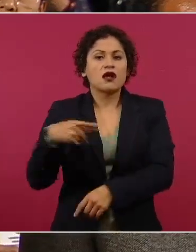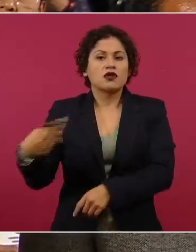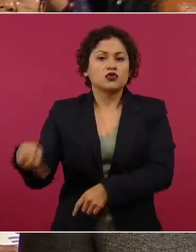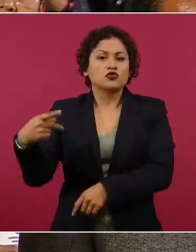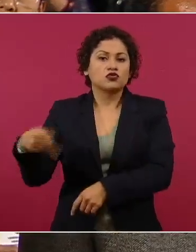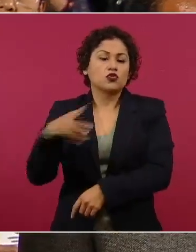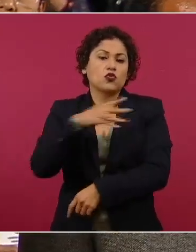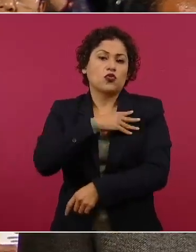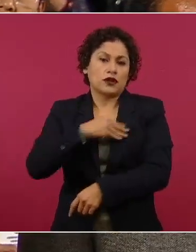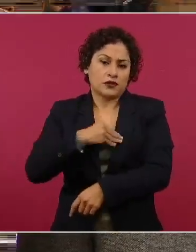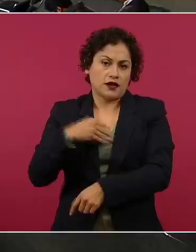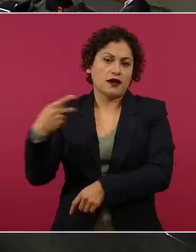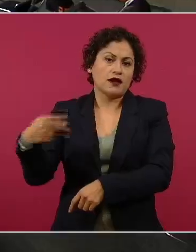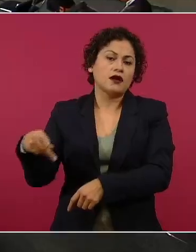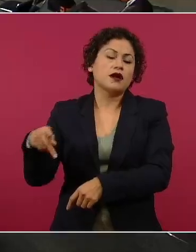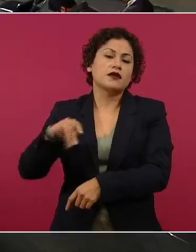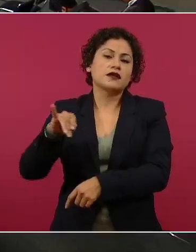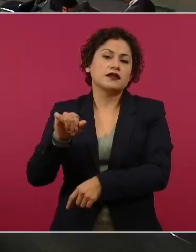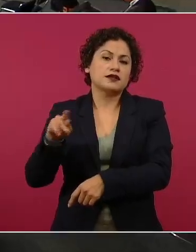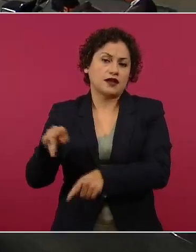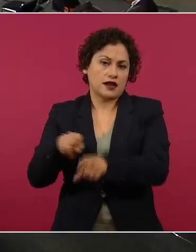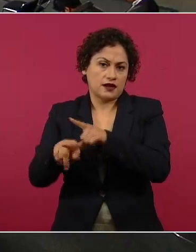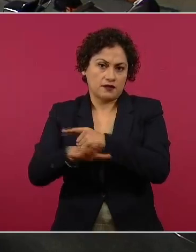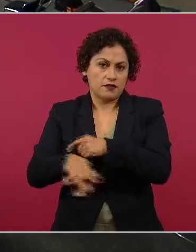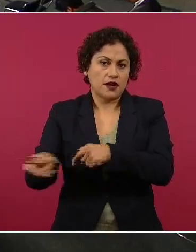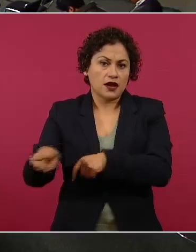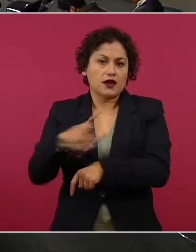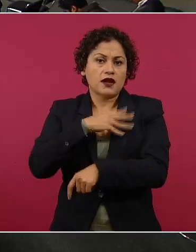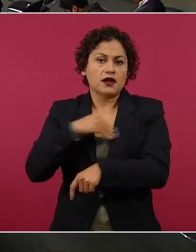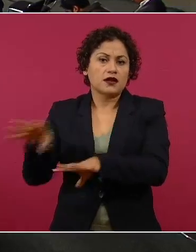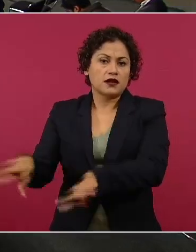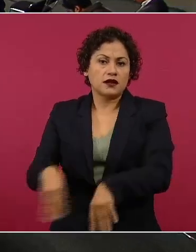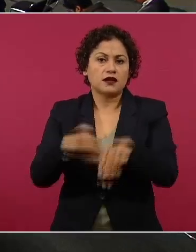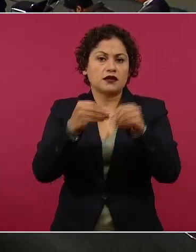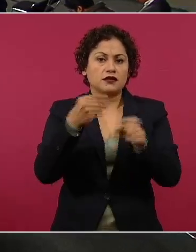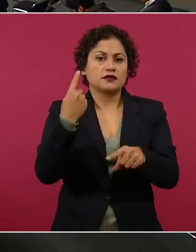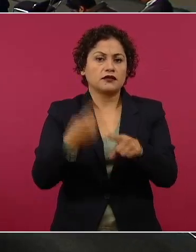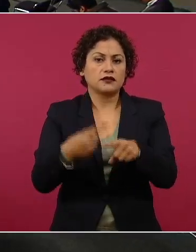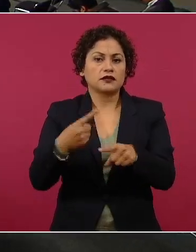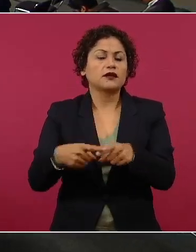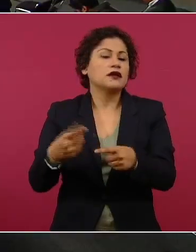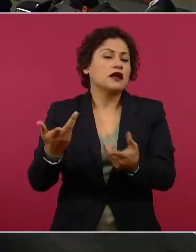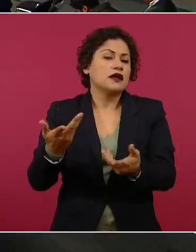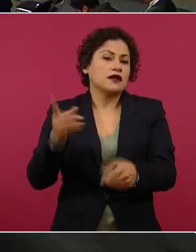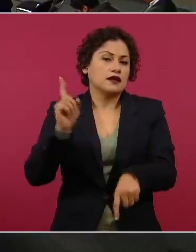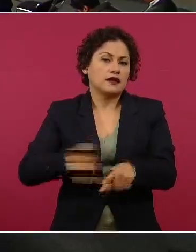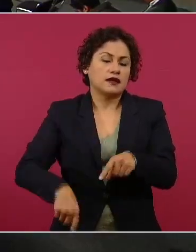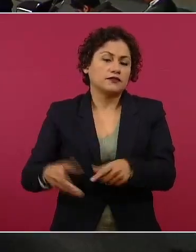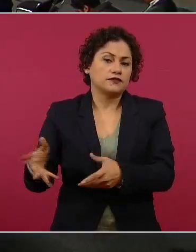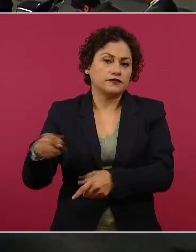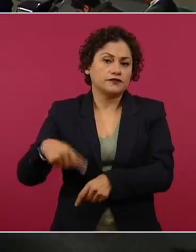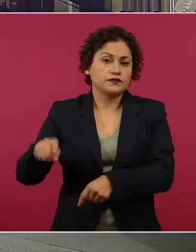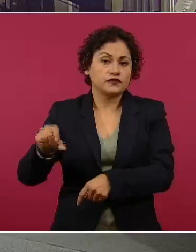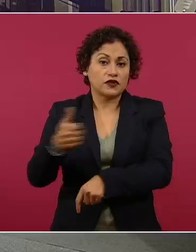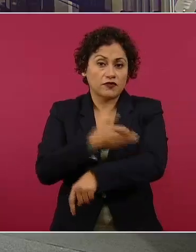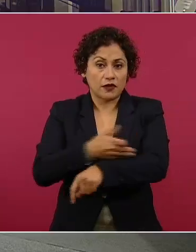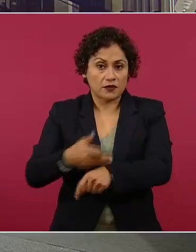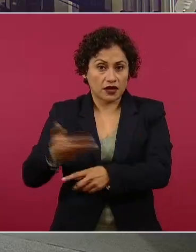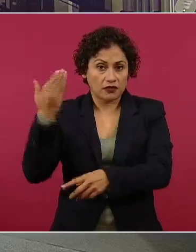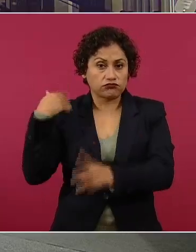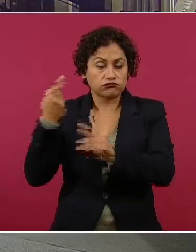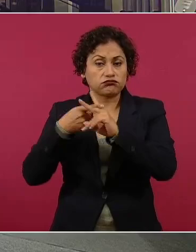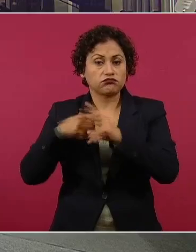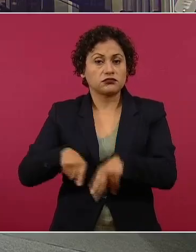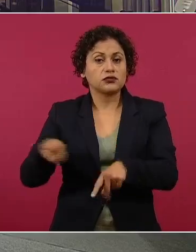hija Constanza. En el 17 volvió a surgir la posibilidad de felicidad para la familia Parral Rabadán con el nacimiento de su única